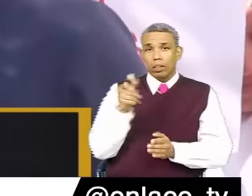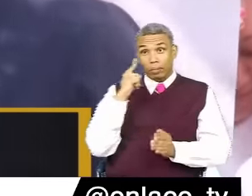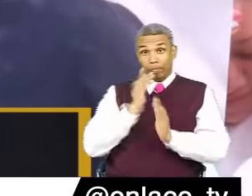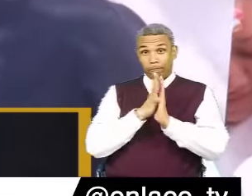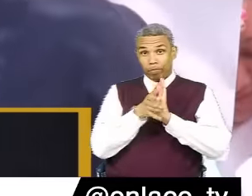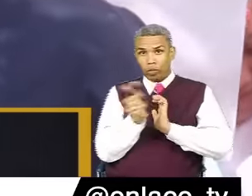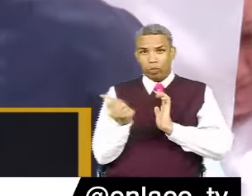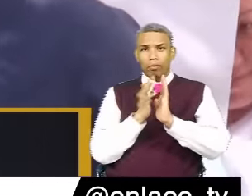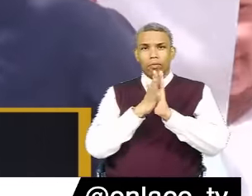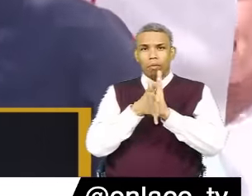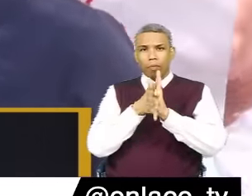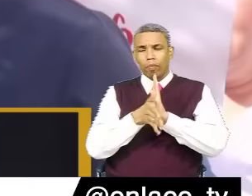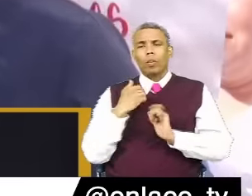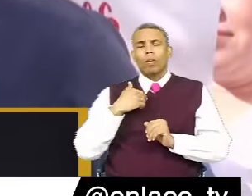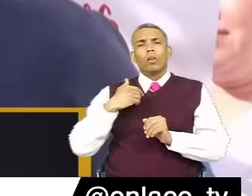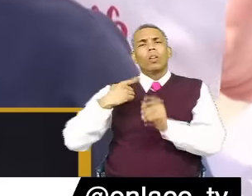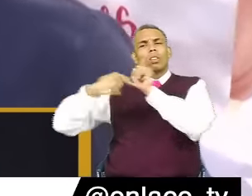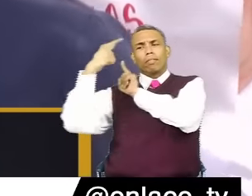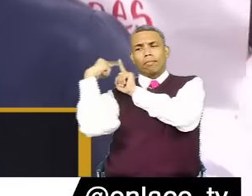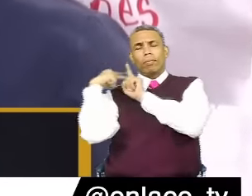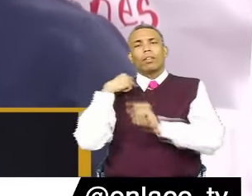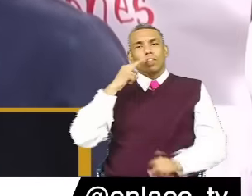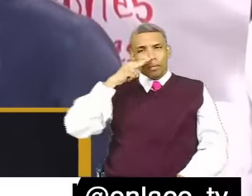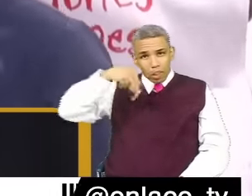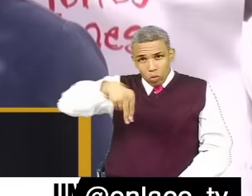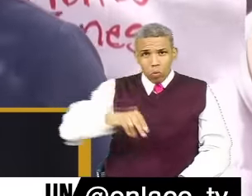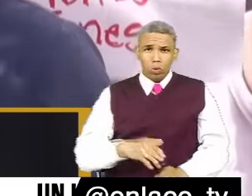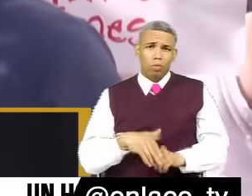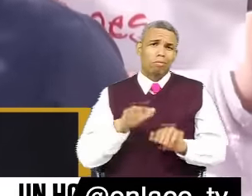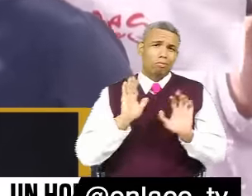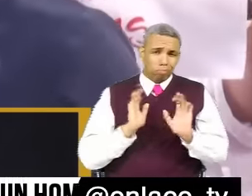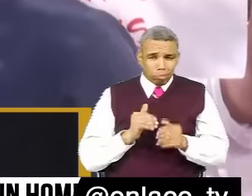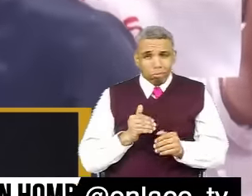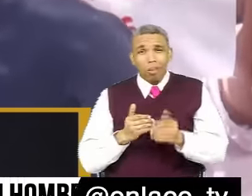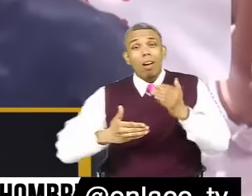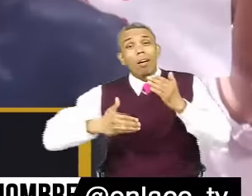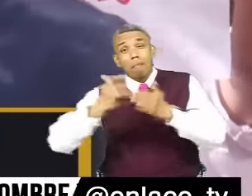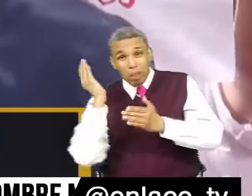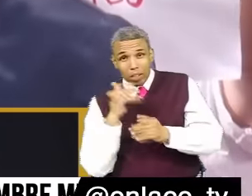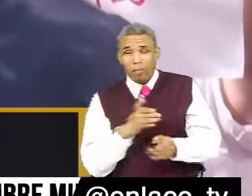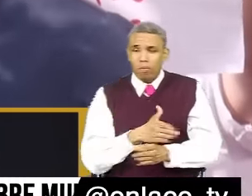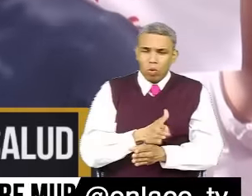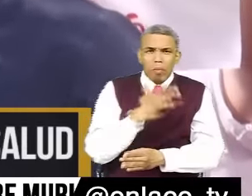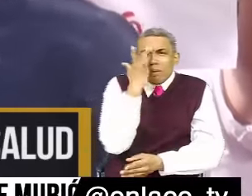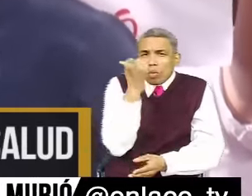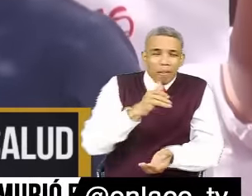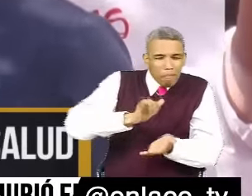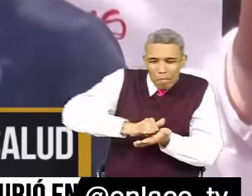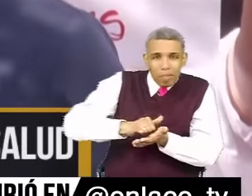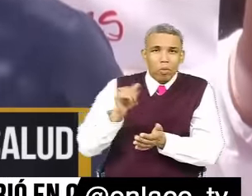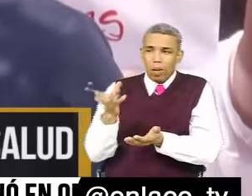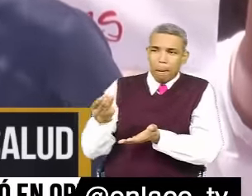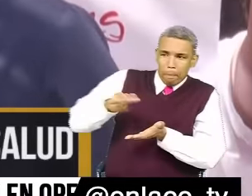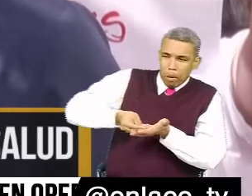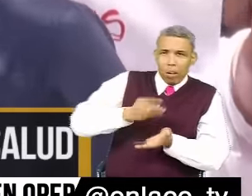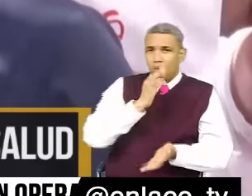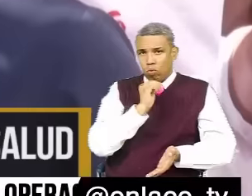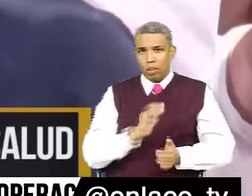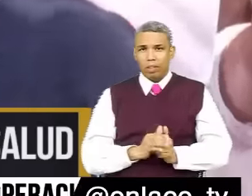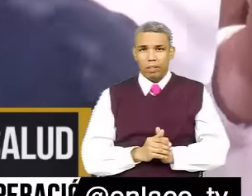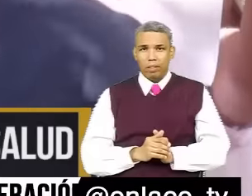el gremio médico tuvo un paro, un cese de actividades durante un día, precisamente por la misma irregularidad en los pagos. Ya vemos